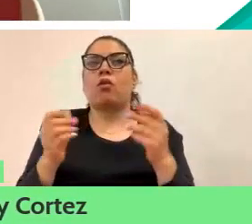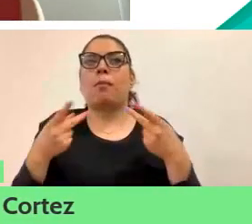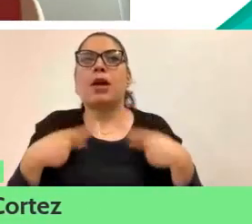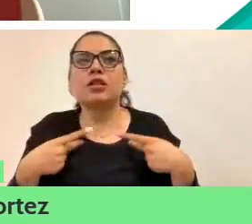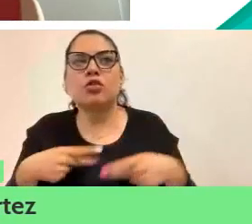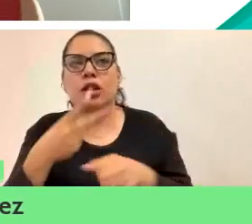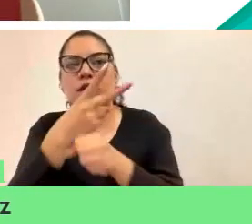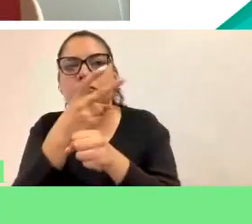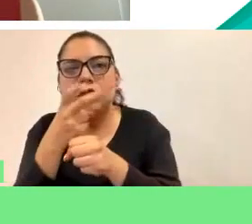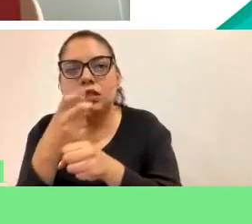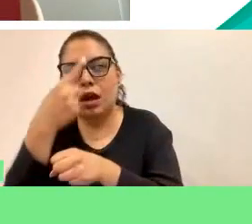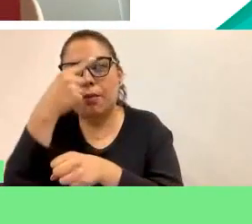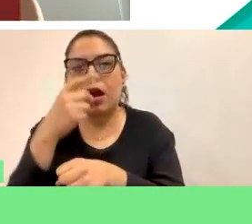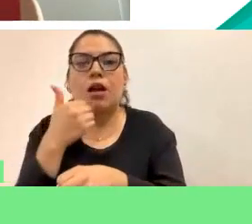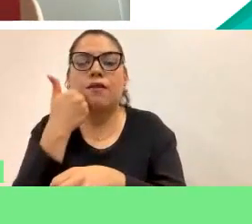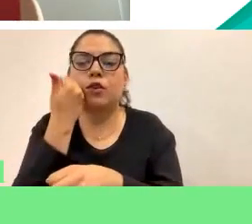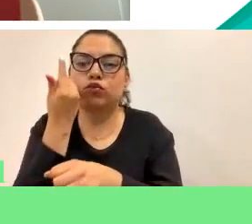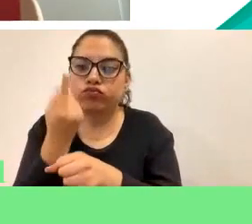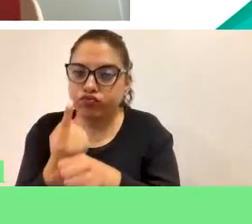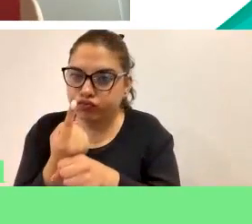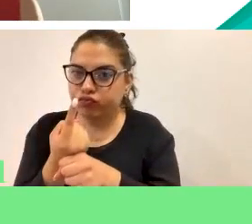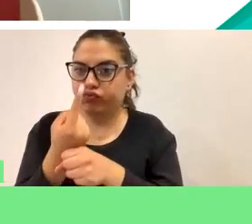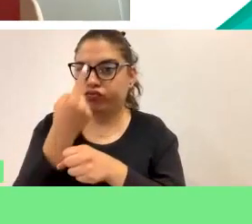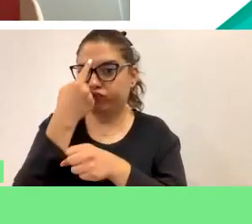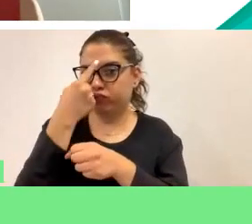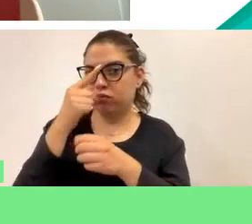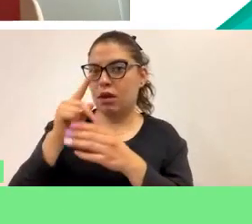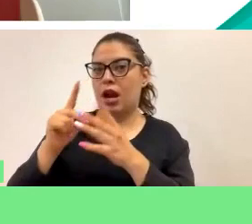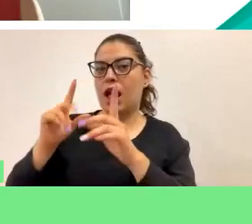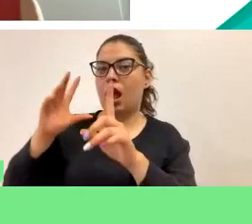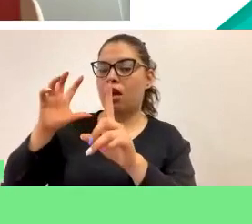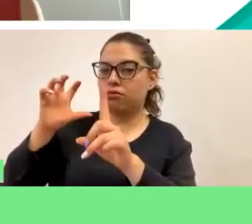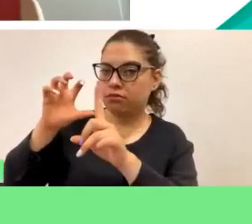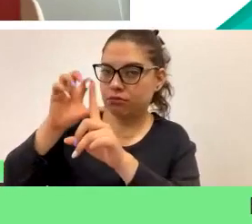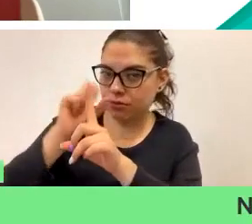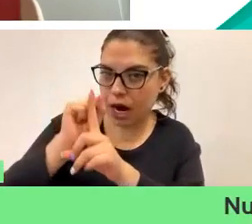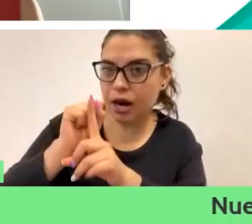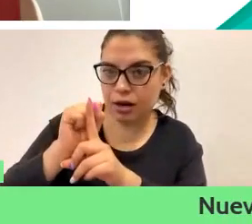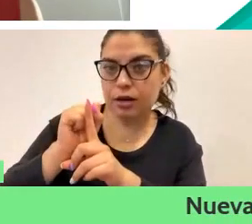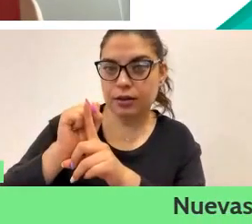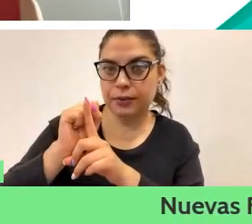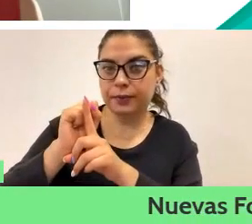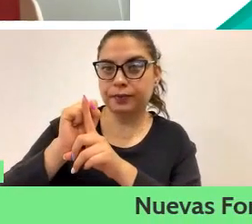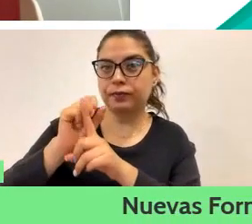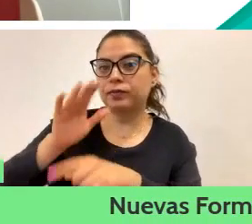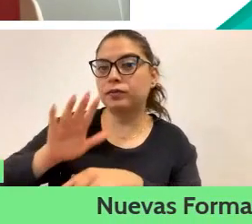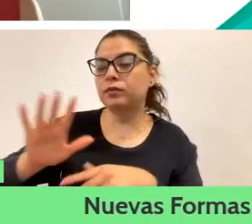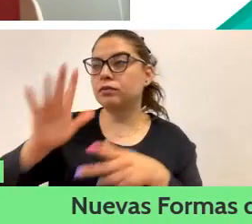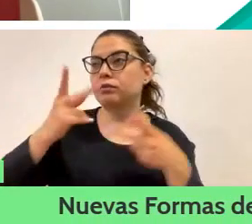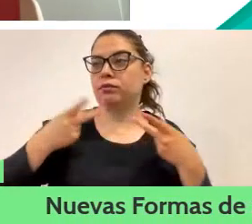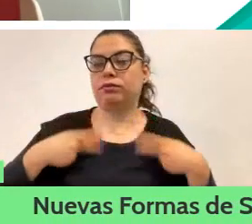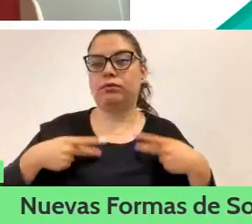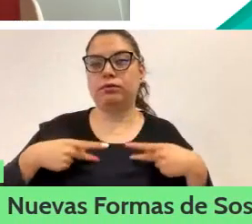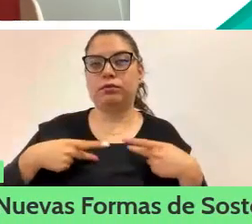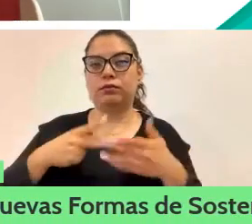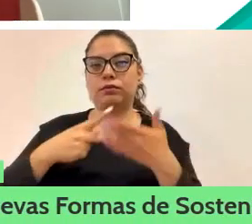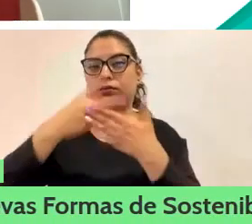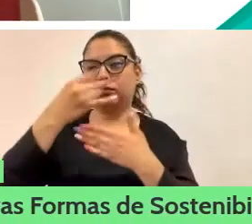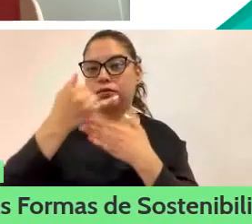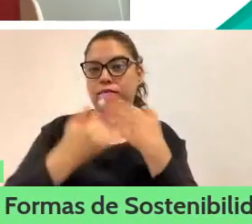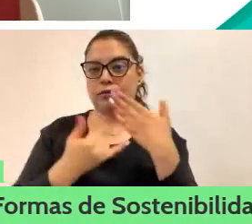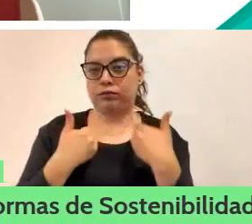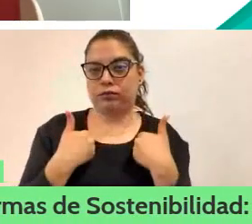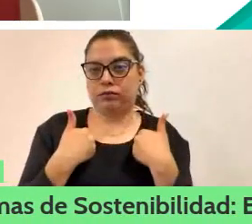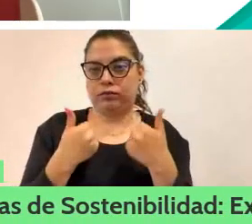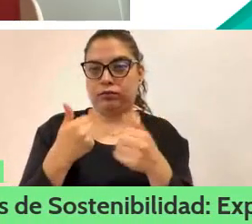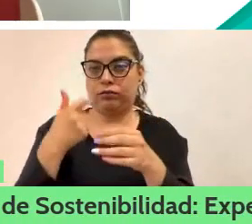puedes intentar conseguir estos recursos para lograr realmente hacer que la ciudadanía entienda tu proyecto, que entienda tu proyecto y se involucre.